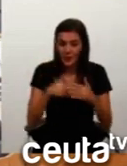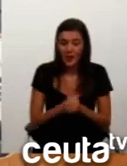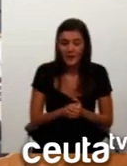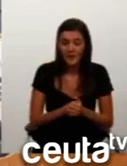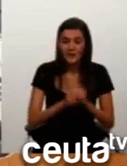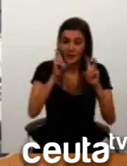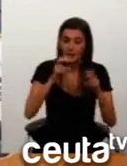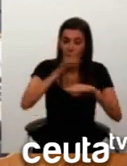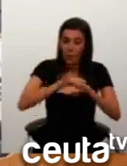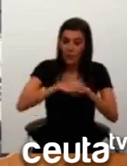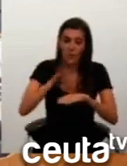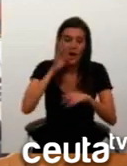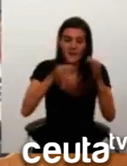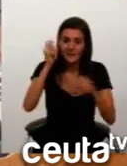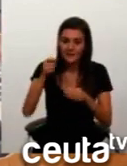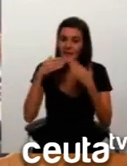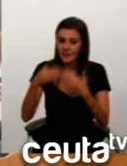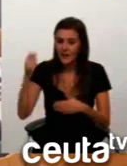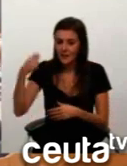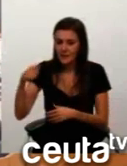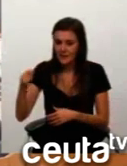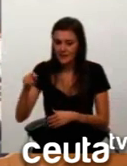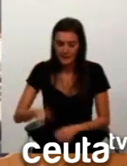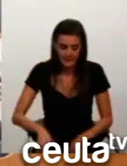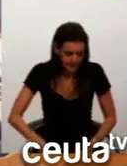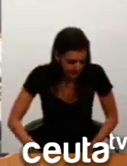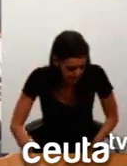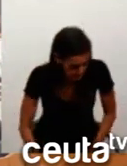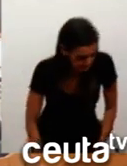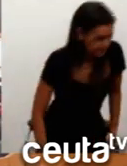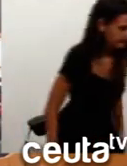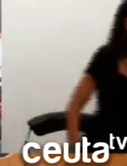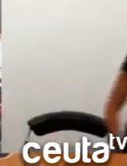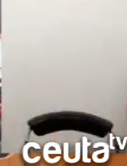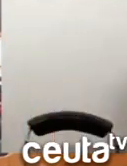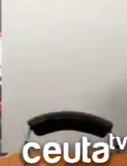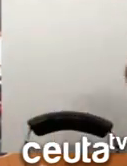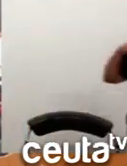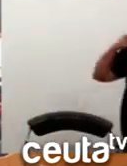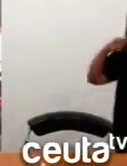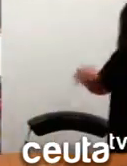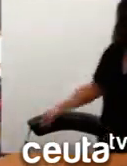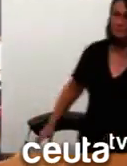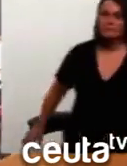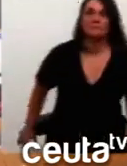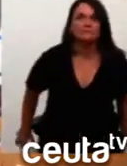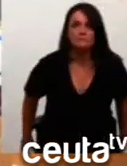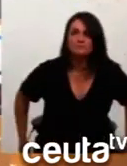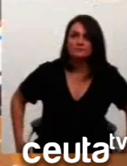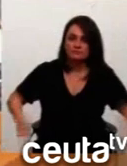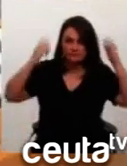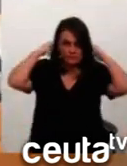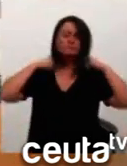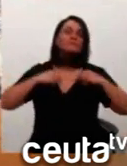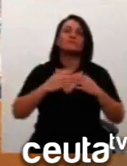con el cumplimiento de esta sentencia. Gracias, señor presidente. Muchas gracias, señora Chandiramani. Señora Ahmed,